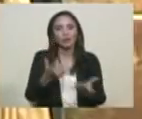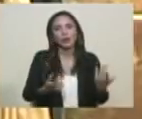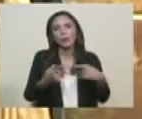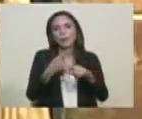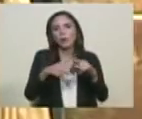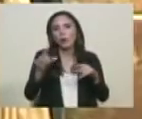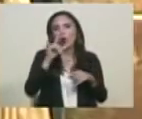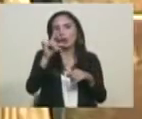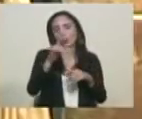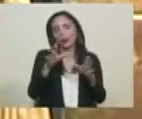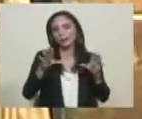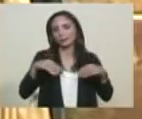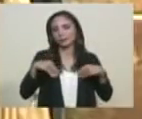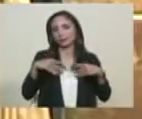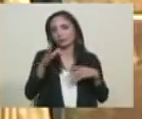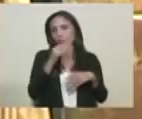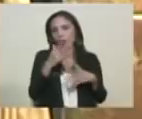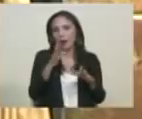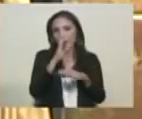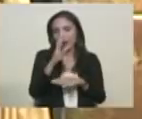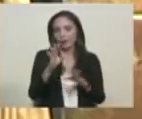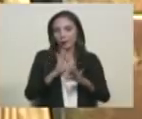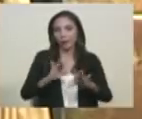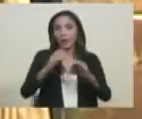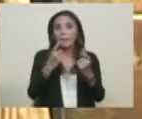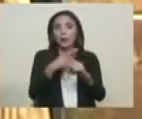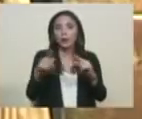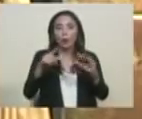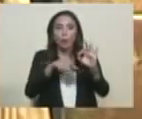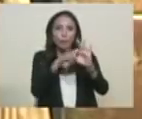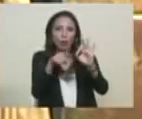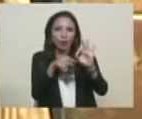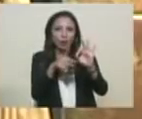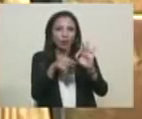mínimo. Ya la moneda